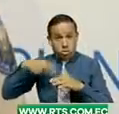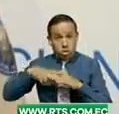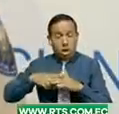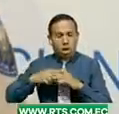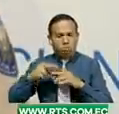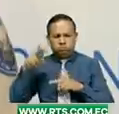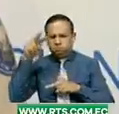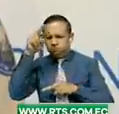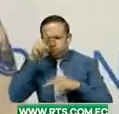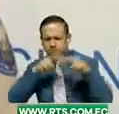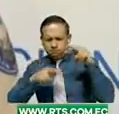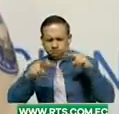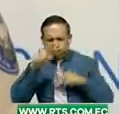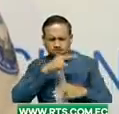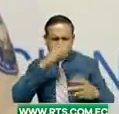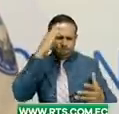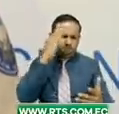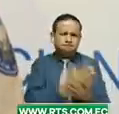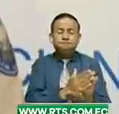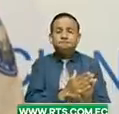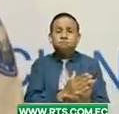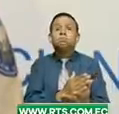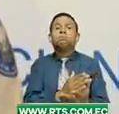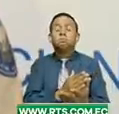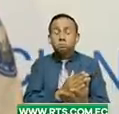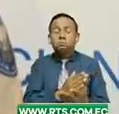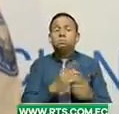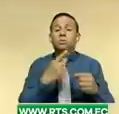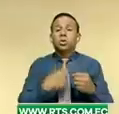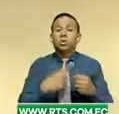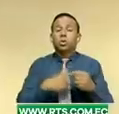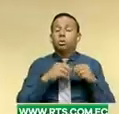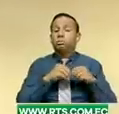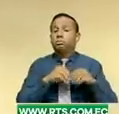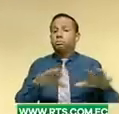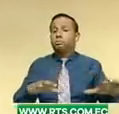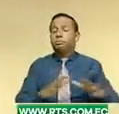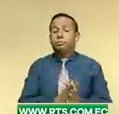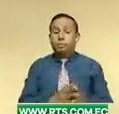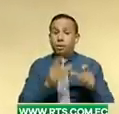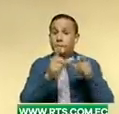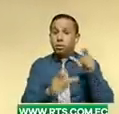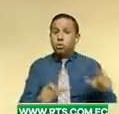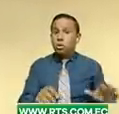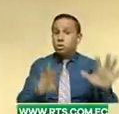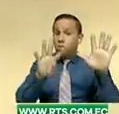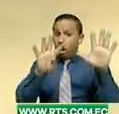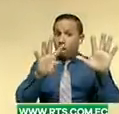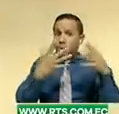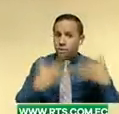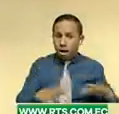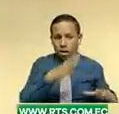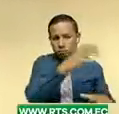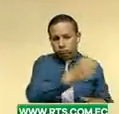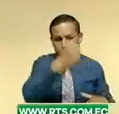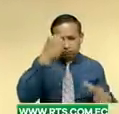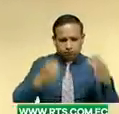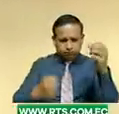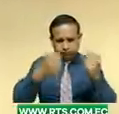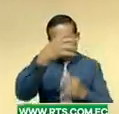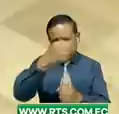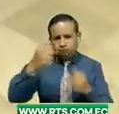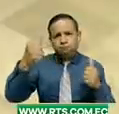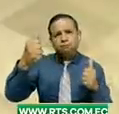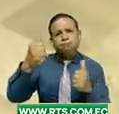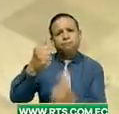dando sendos y duros golpes a la delincuencia en la ciudad de Quito. Hoy los 9 implicados están puestos a órdenes de las autoridades